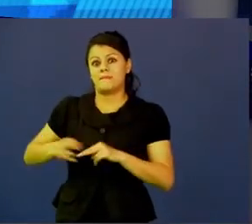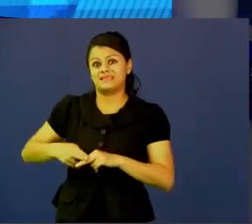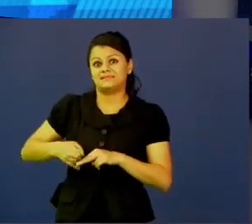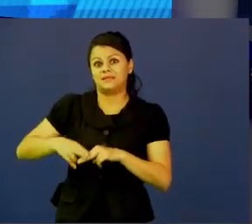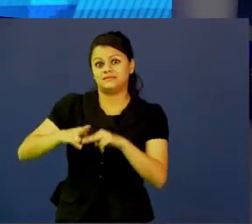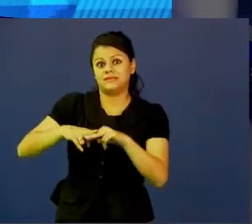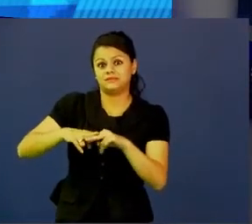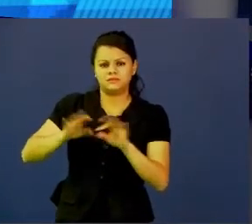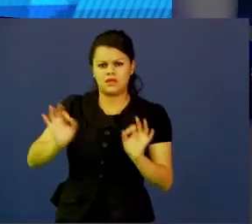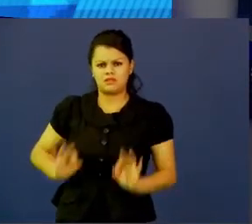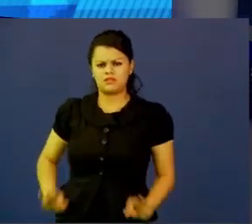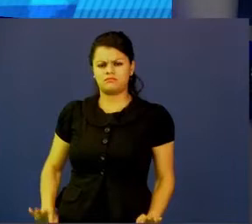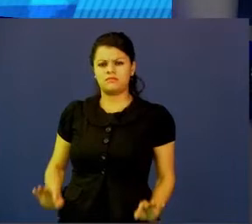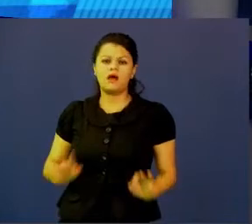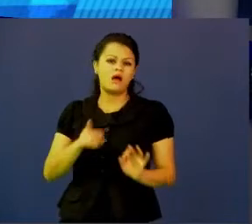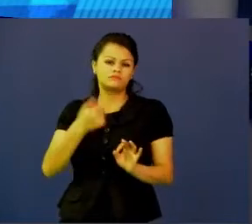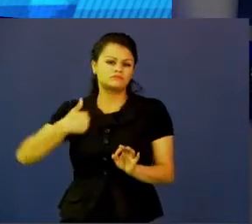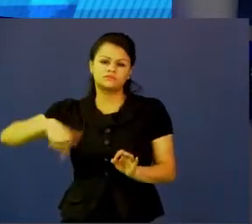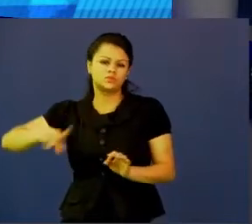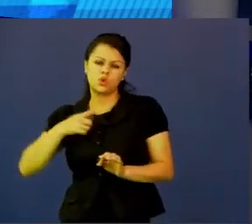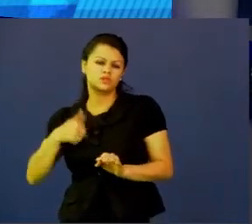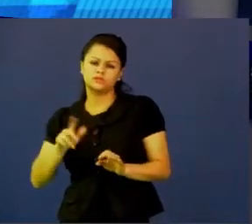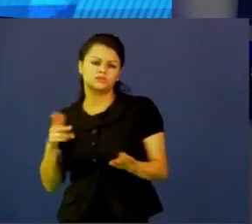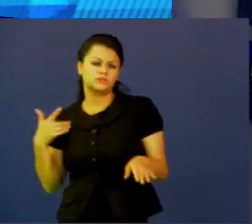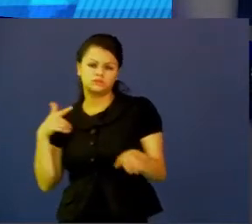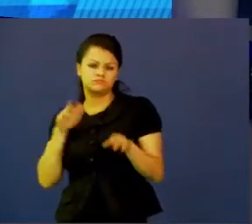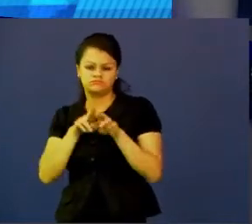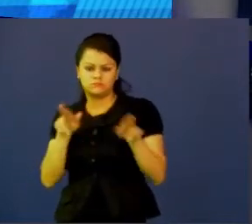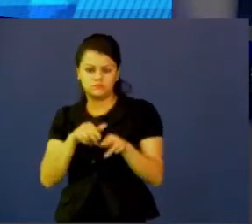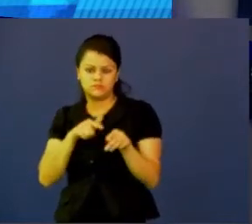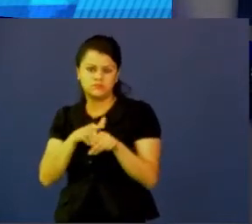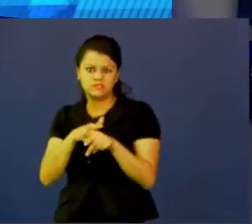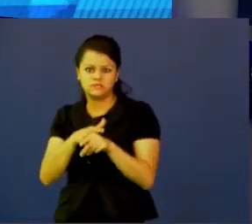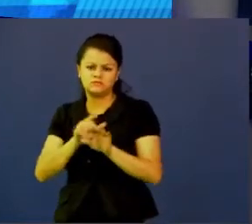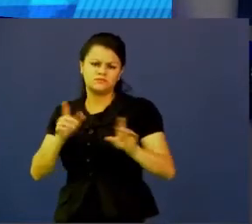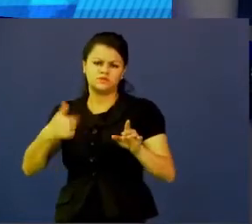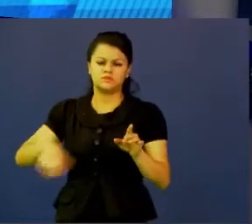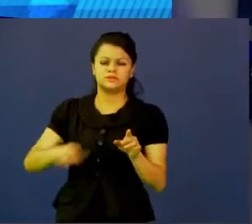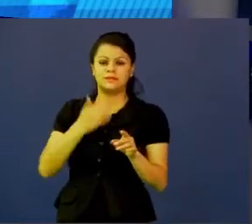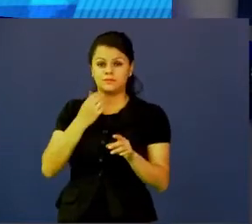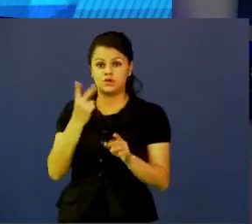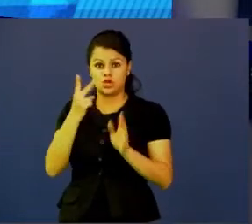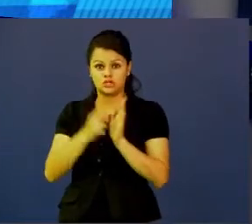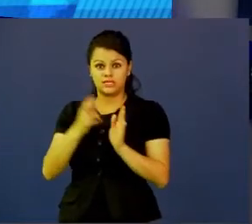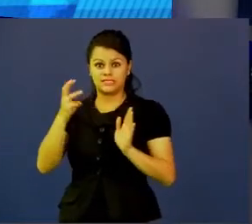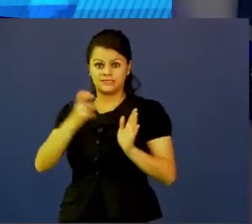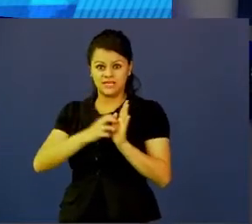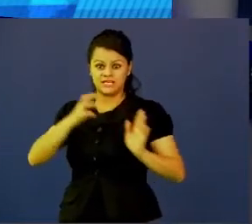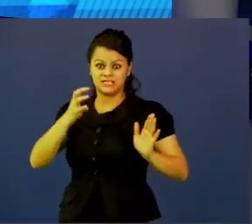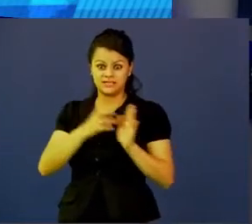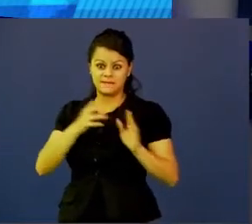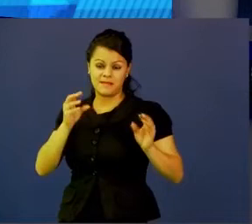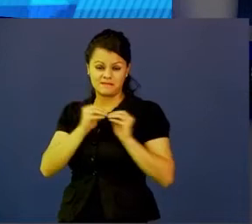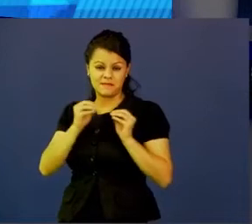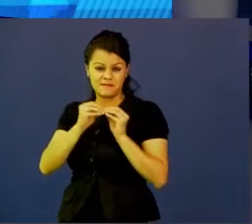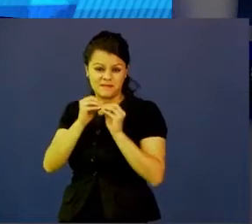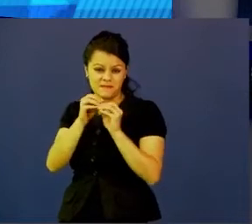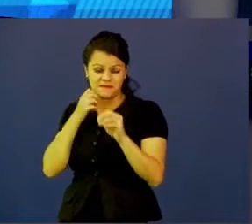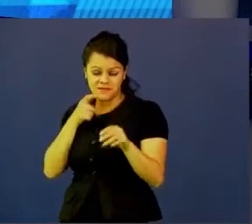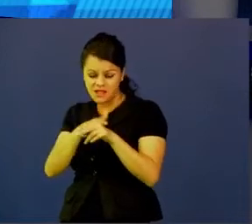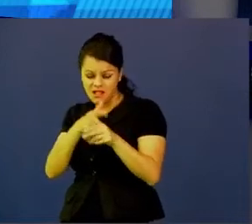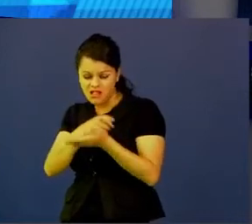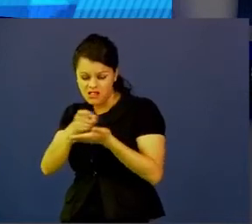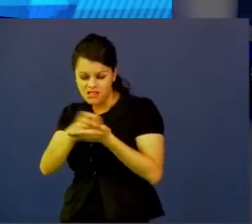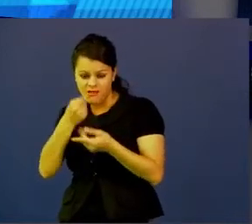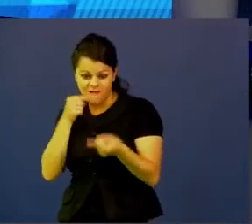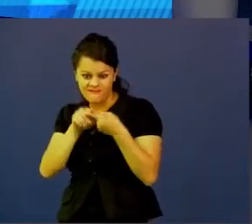sea hostil, que sea deliberado, dolo, hostil, deliberado, son esas tres palabras que hablan de lo mismo, de la intención de dañar al otro. Y aquí hay un